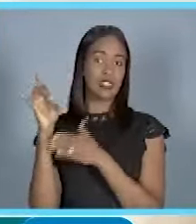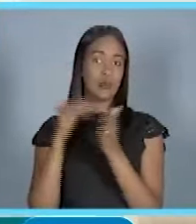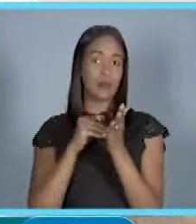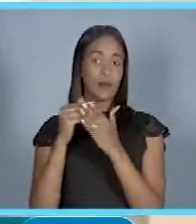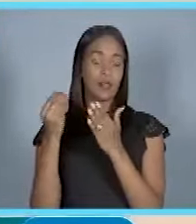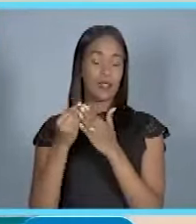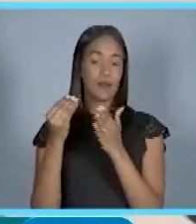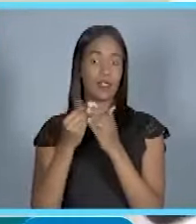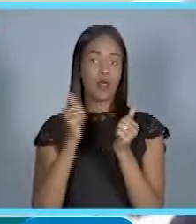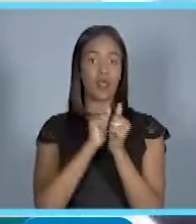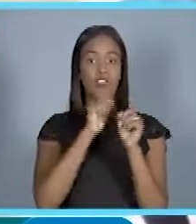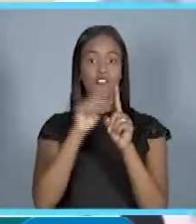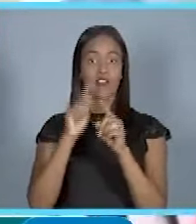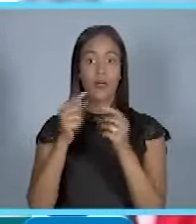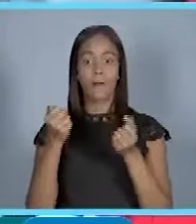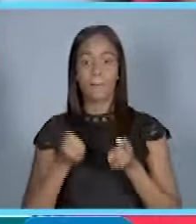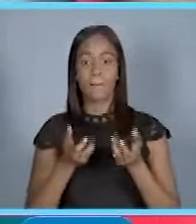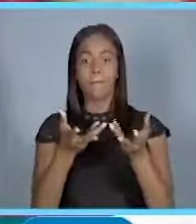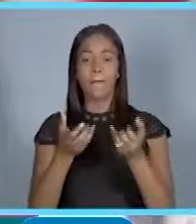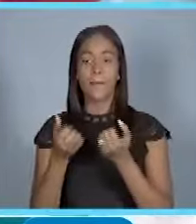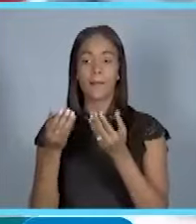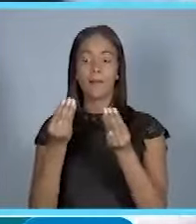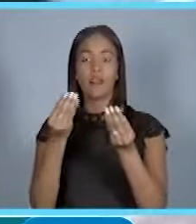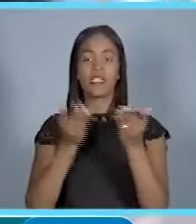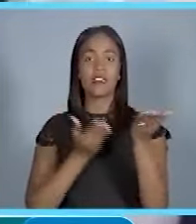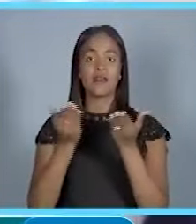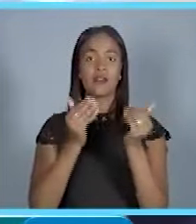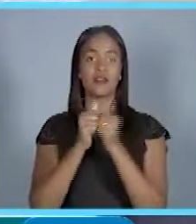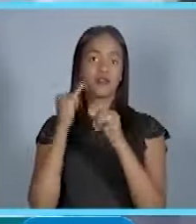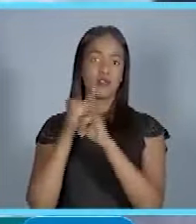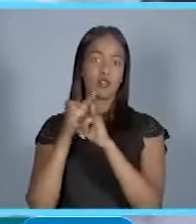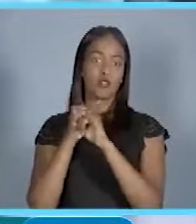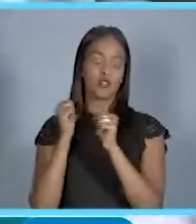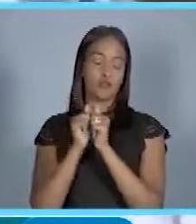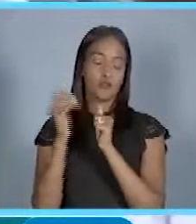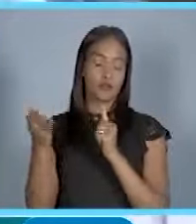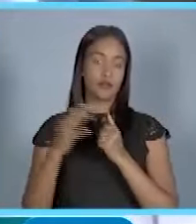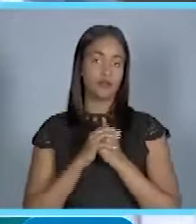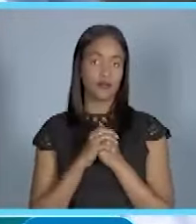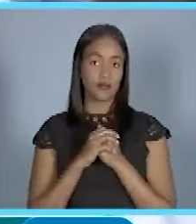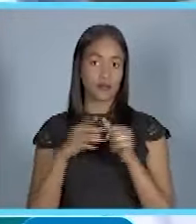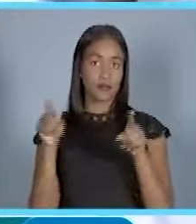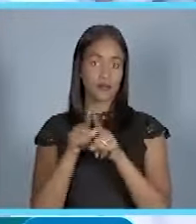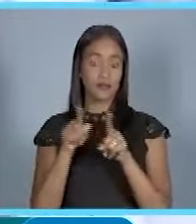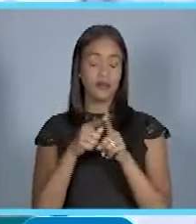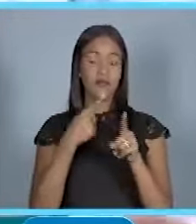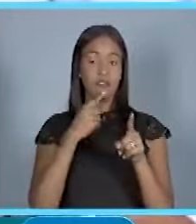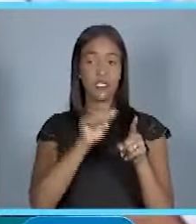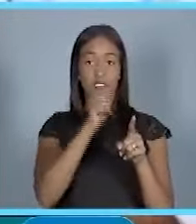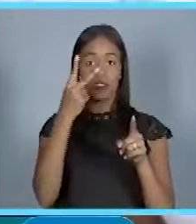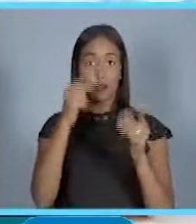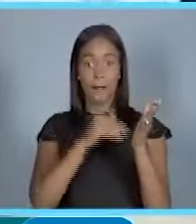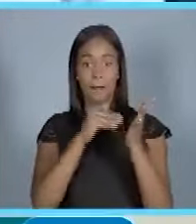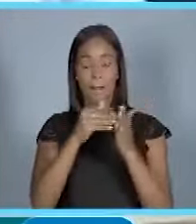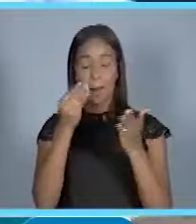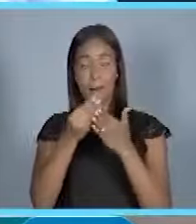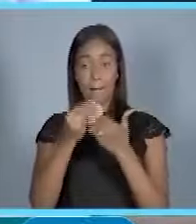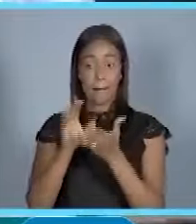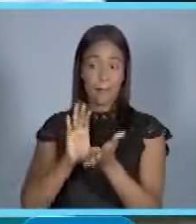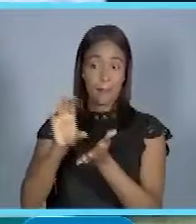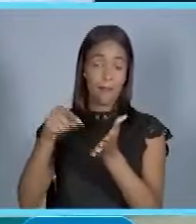pesos con distintos suplidores que ofrecen servicios a la institución federada. Además, dijo que otros 2 millones de pesos que